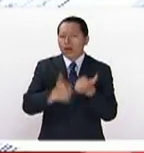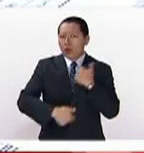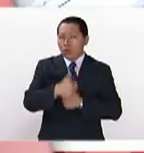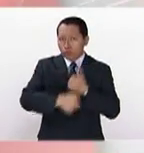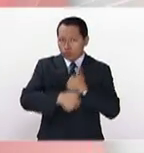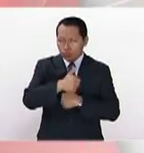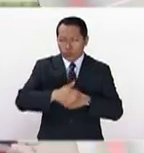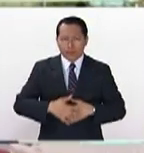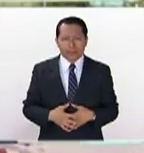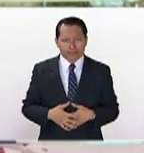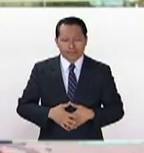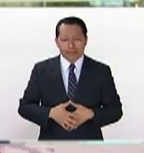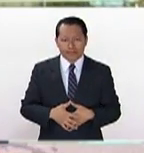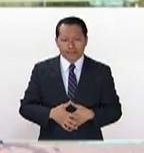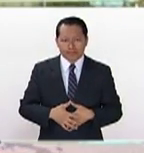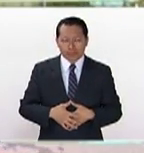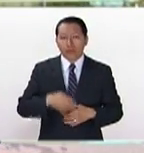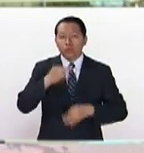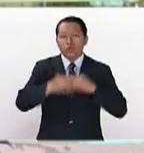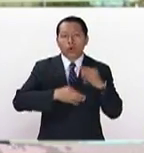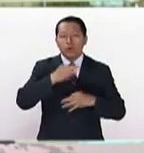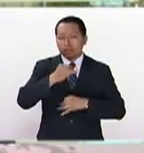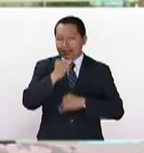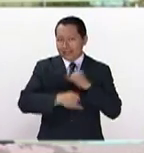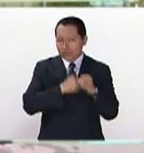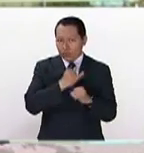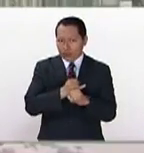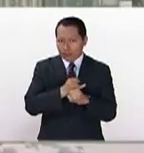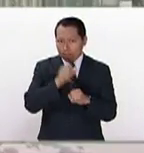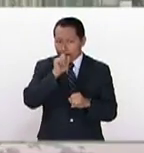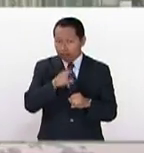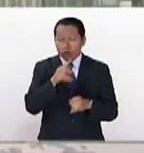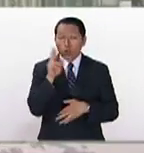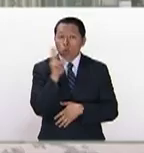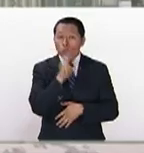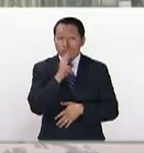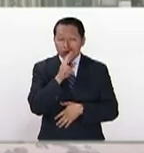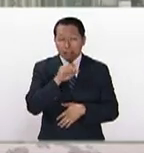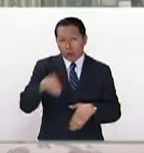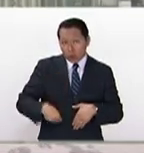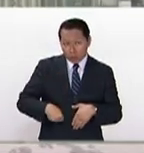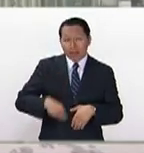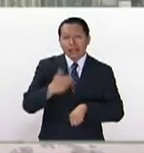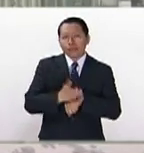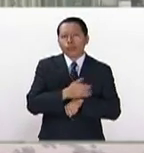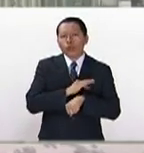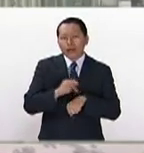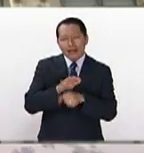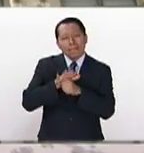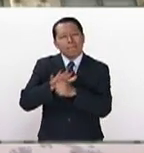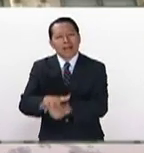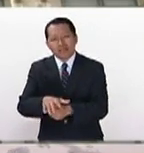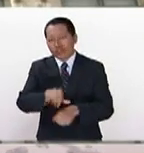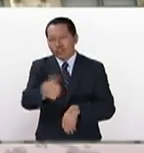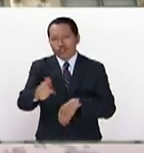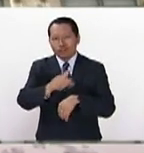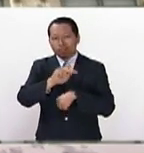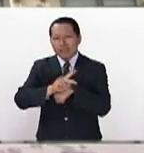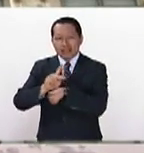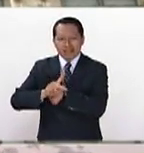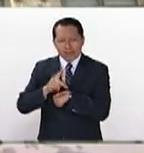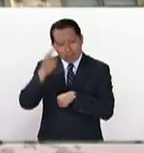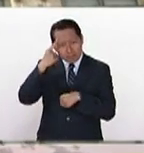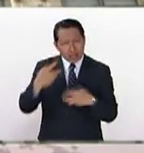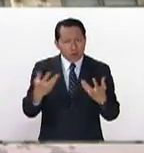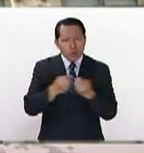concurso. En noticias internacionales, Rusia culpa a Estados Unidos de presionar a otros países para unirse a la